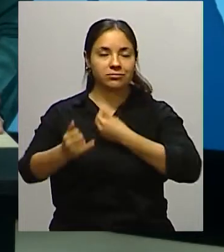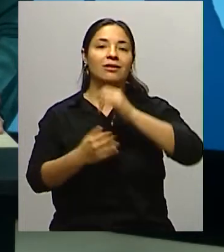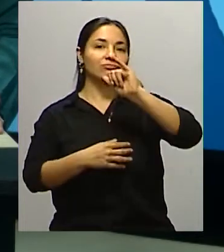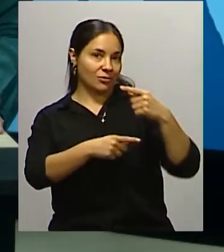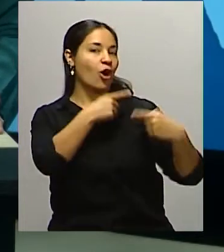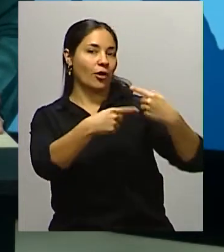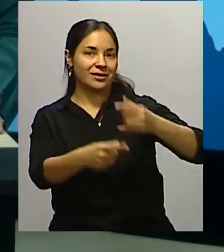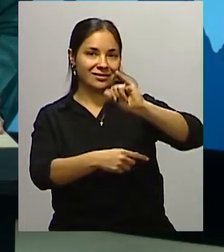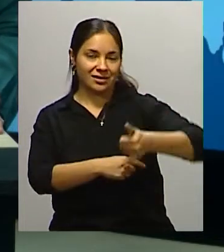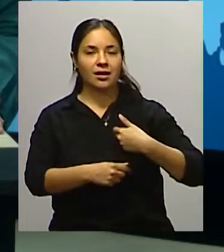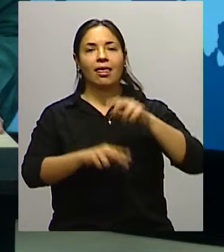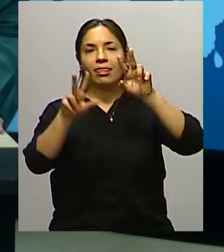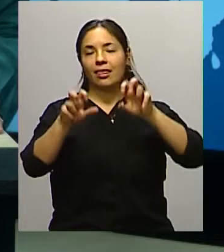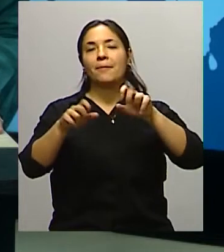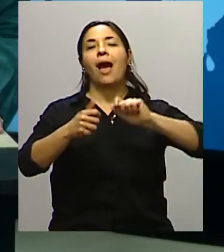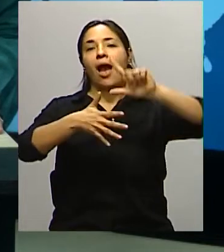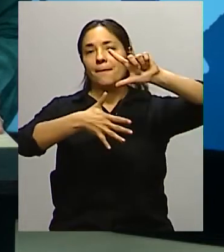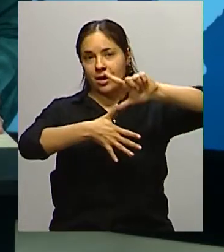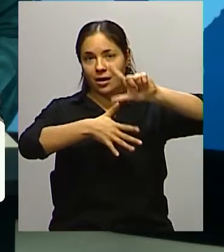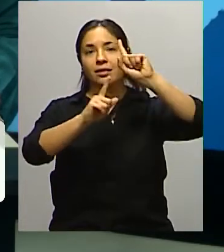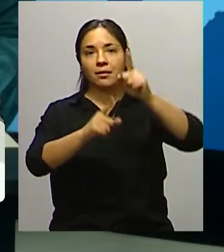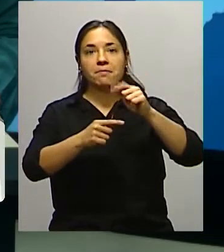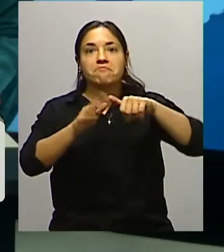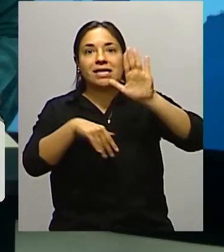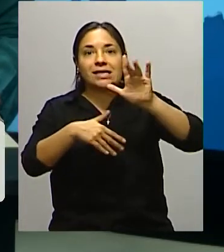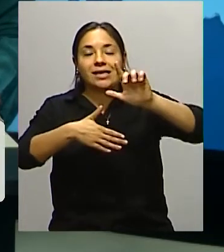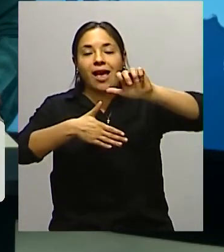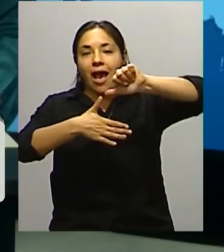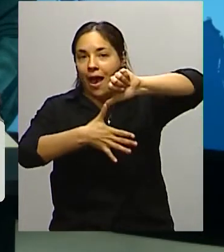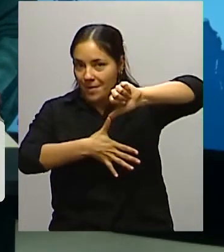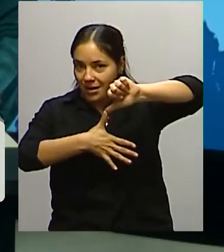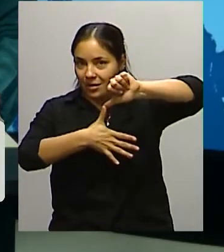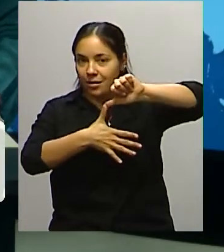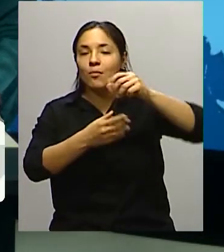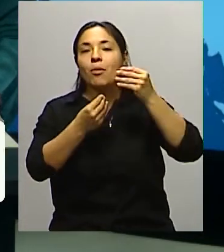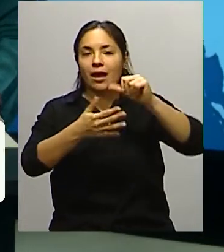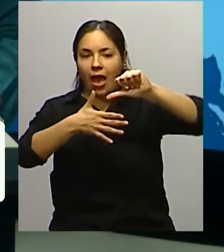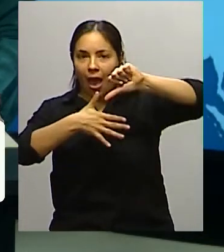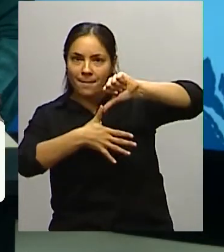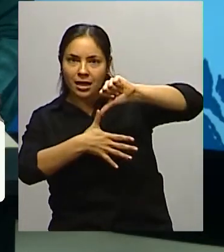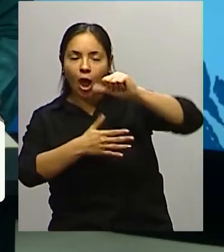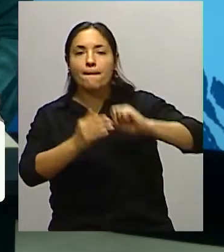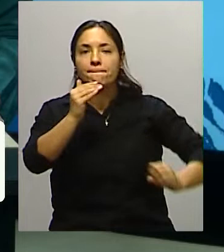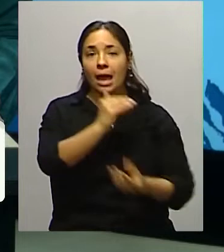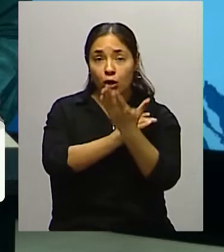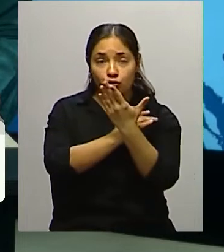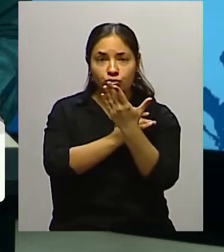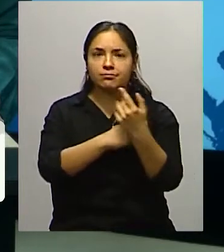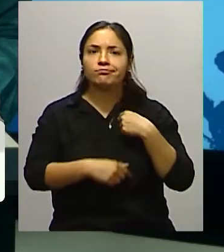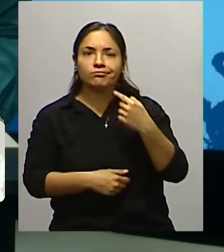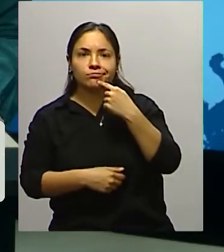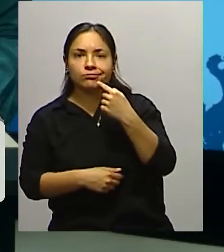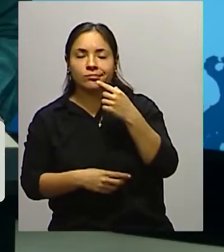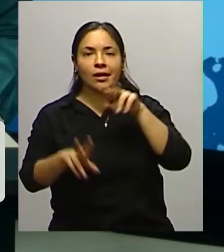hablando sobre América Latina y particularmente Sudamérica, porque no podemos hablar de Sudamérica y del Mercosur sin preguntarnos por Brasil,